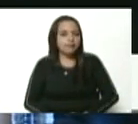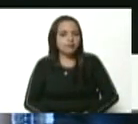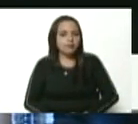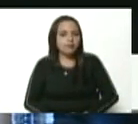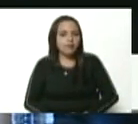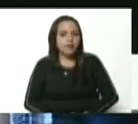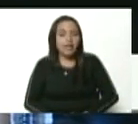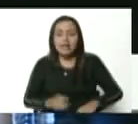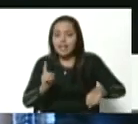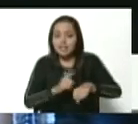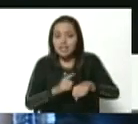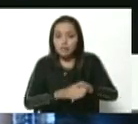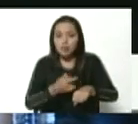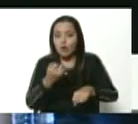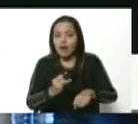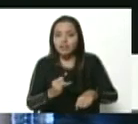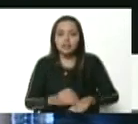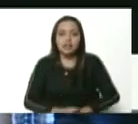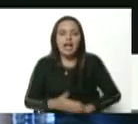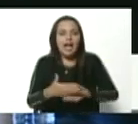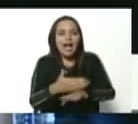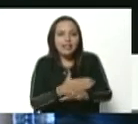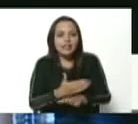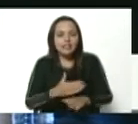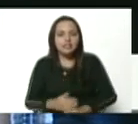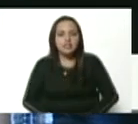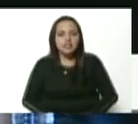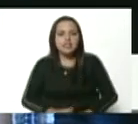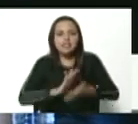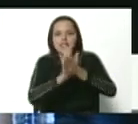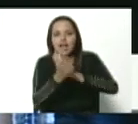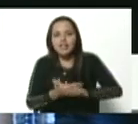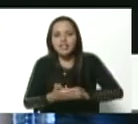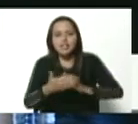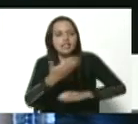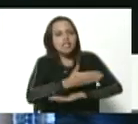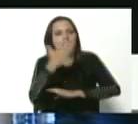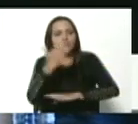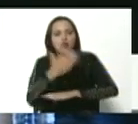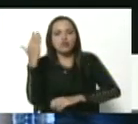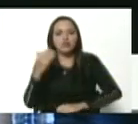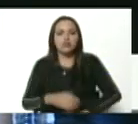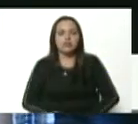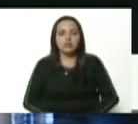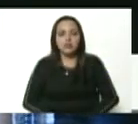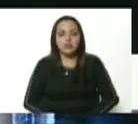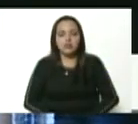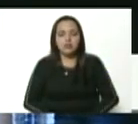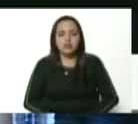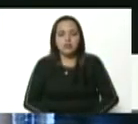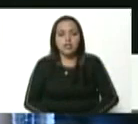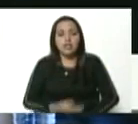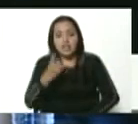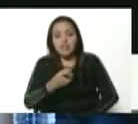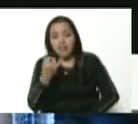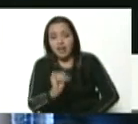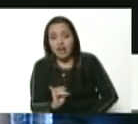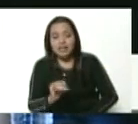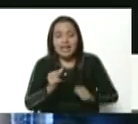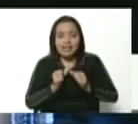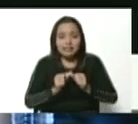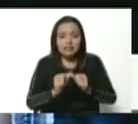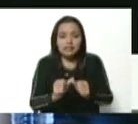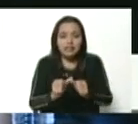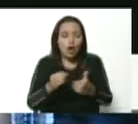el lapso que transcurra antes de que se levanten las sanciones unilaterales, teniendo en debida cuenta la guía de